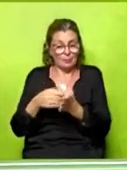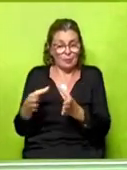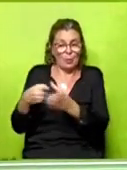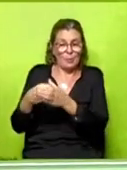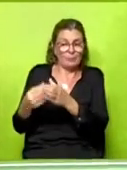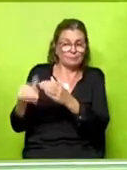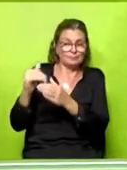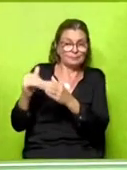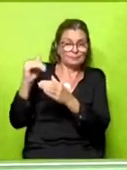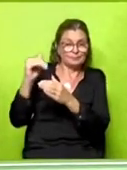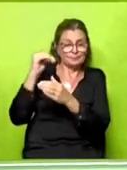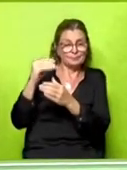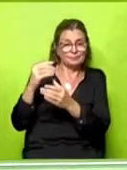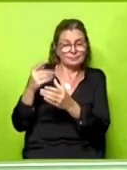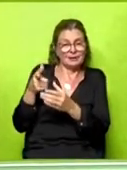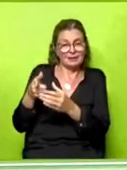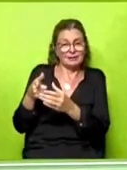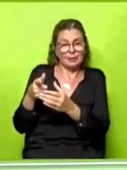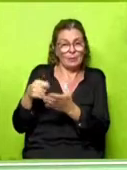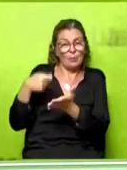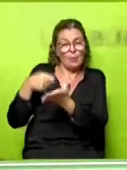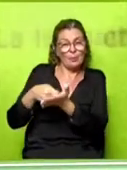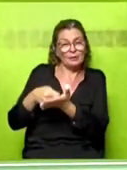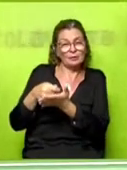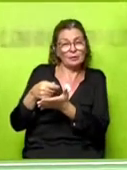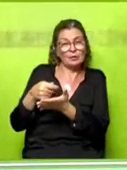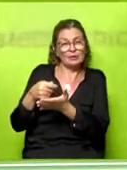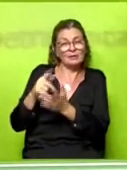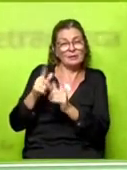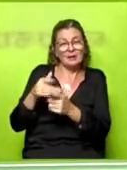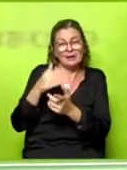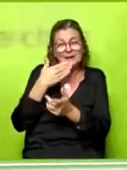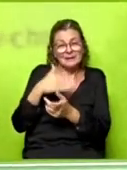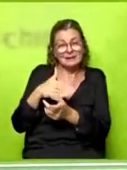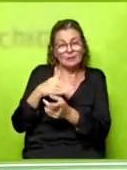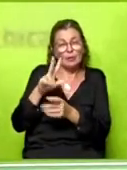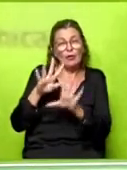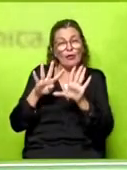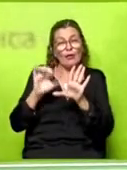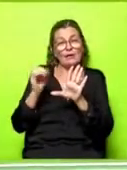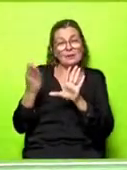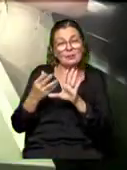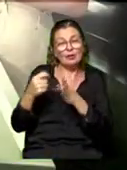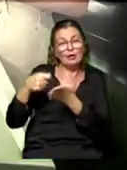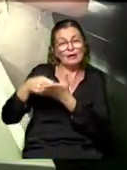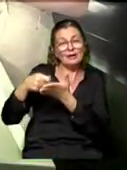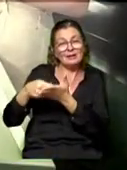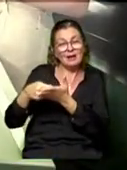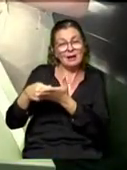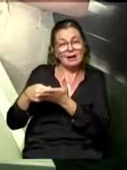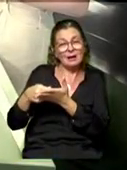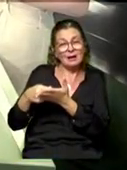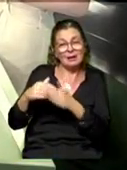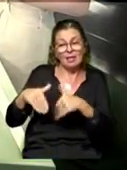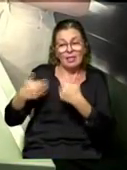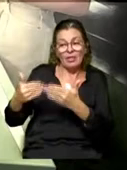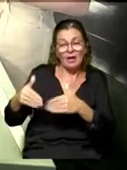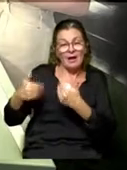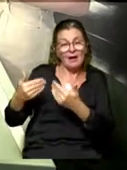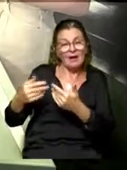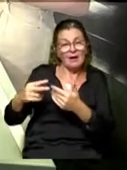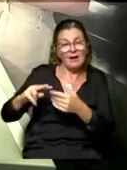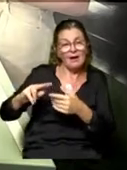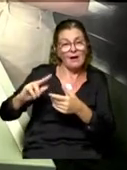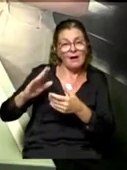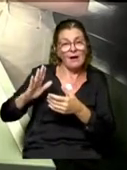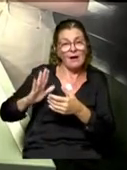capitales, que implementar un impuesto a la herencia? Si entendemos que el 90% de la riqueza en Uruguay se hereda, más del 90% de la riqueza en Uruguay se hereda, no